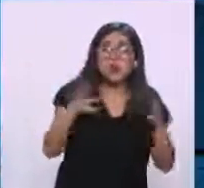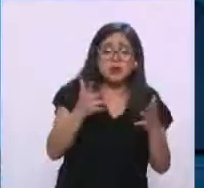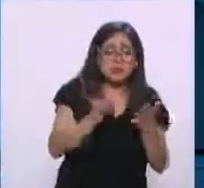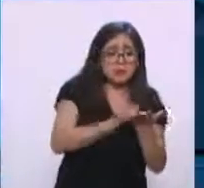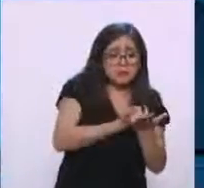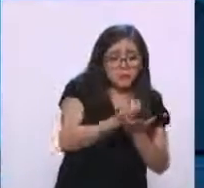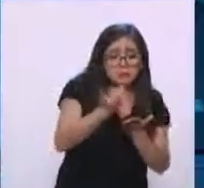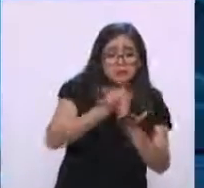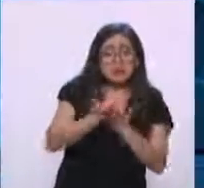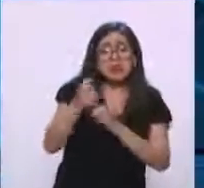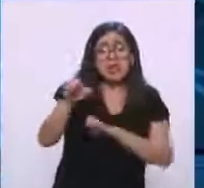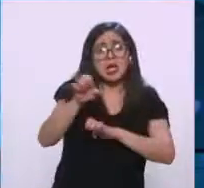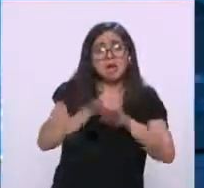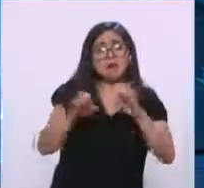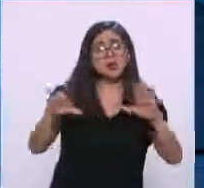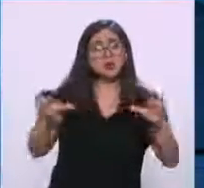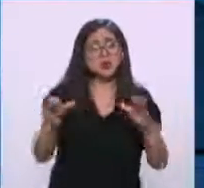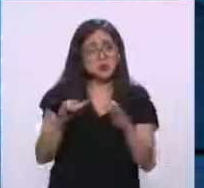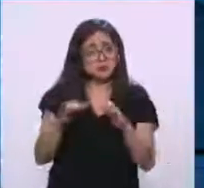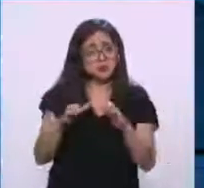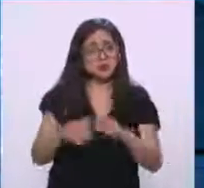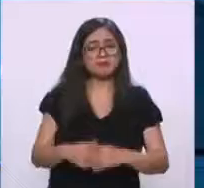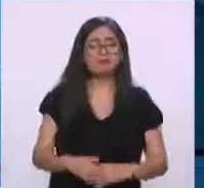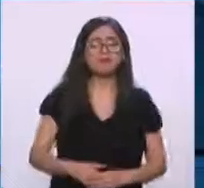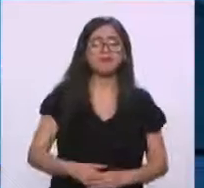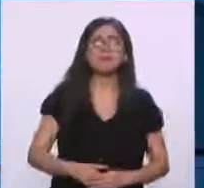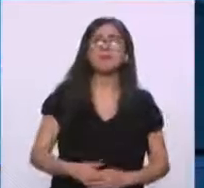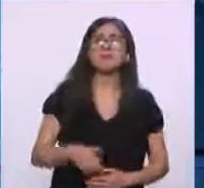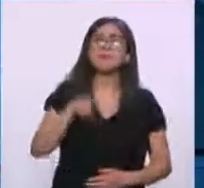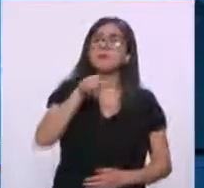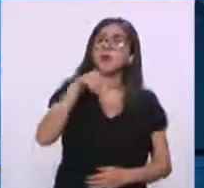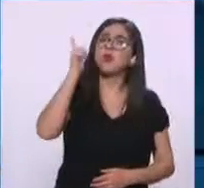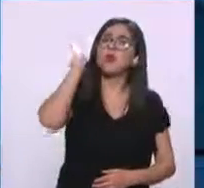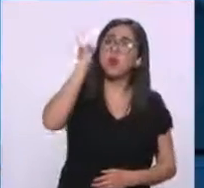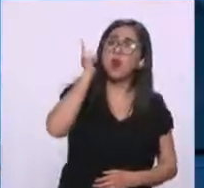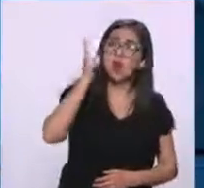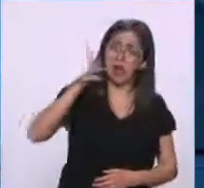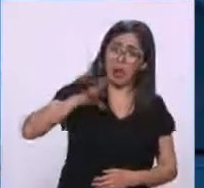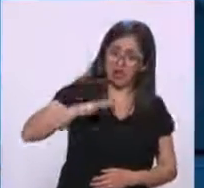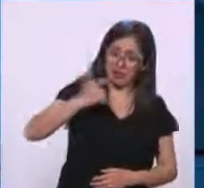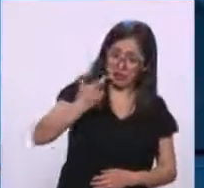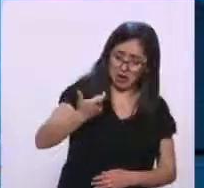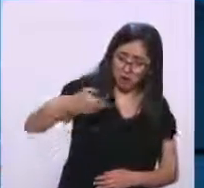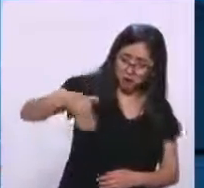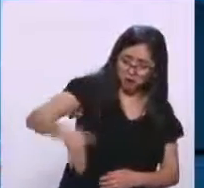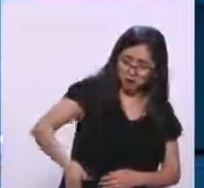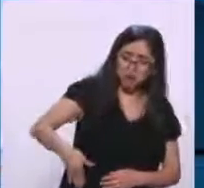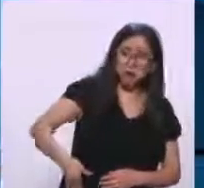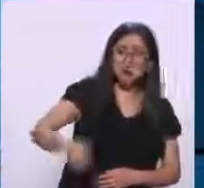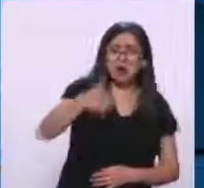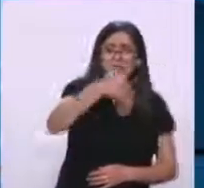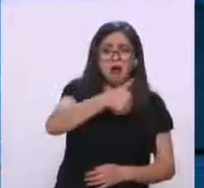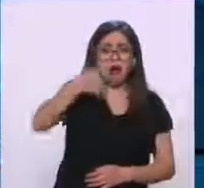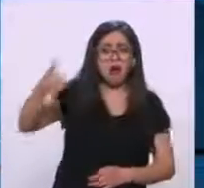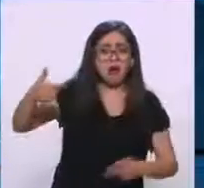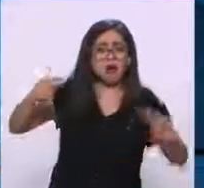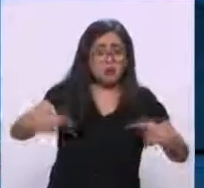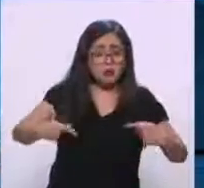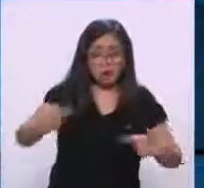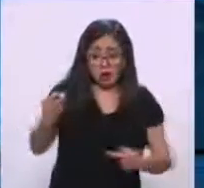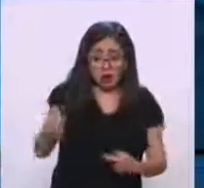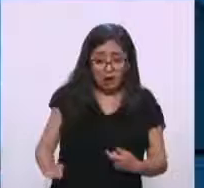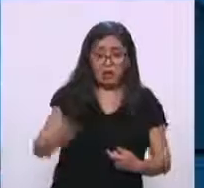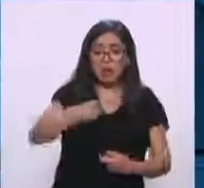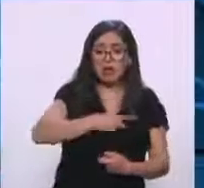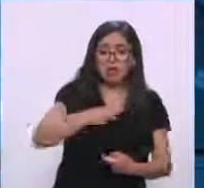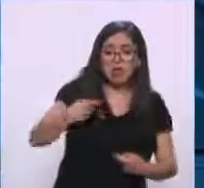empresas. Víctor, pues que haya dinero en los bolsillos y que de estos bolsillos pues empiece, ahora sí como decimos, a rolar a toda la sociedad,